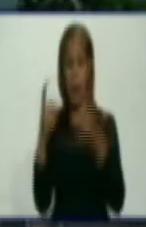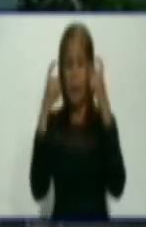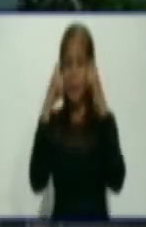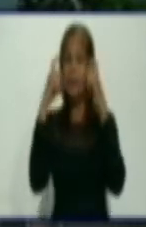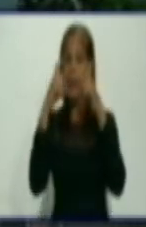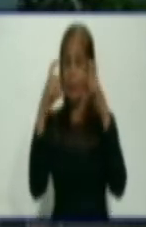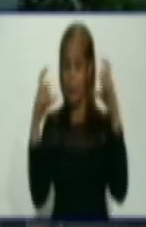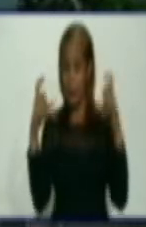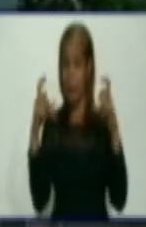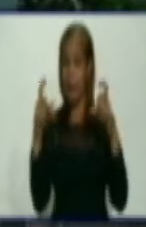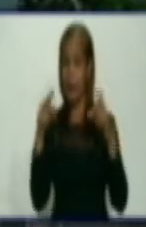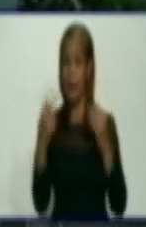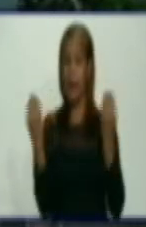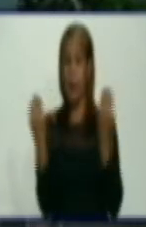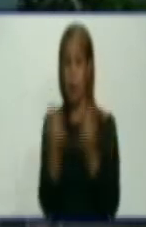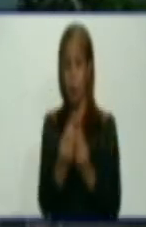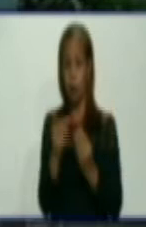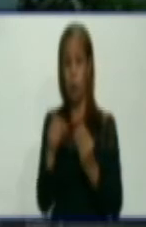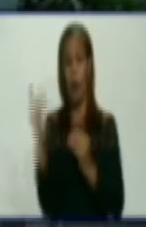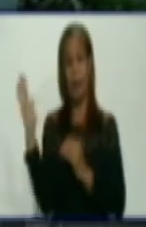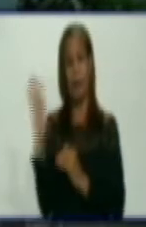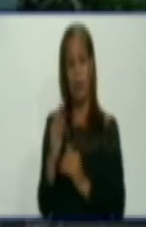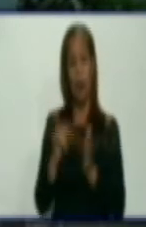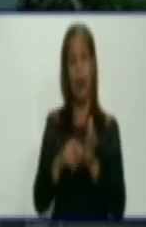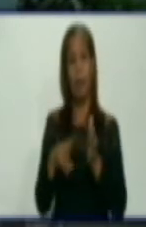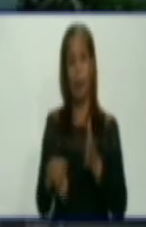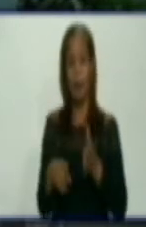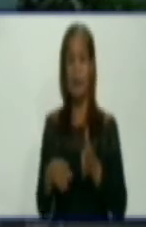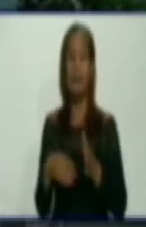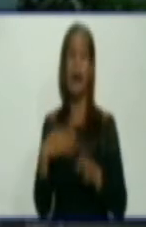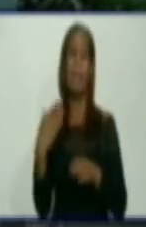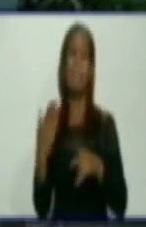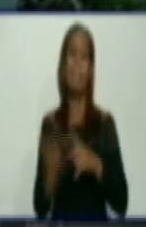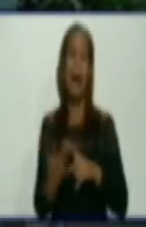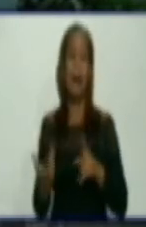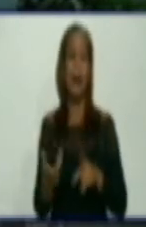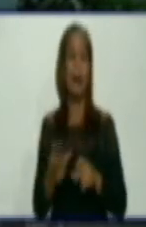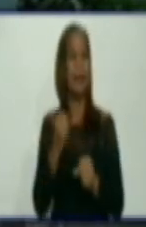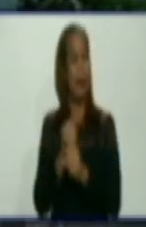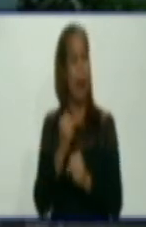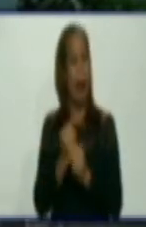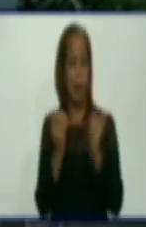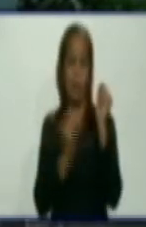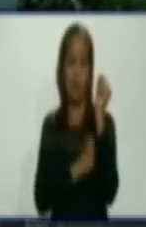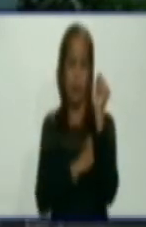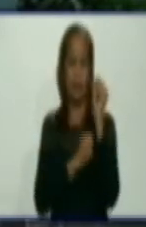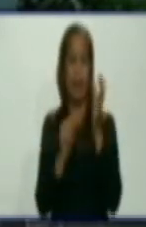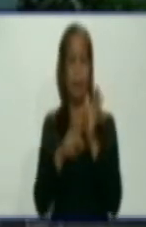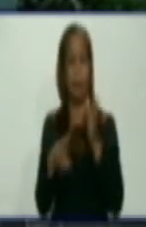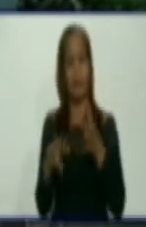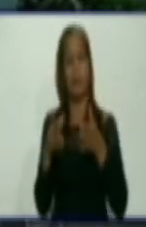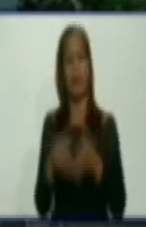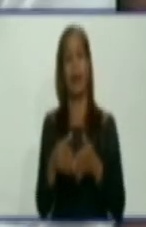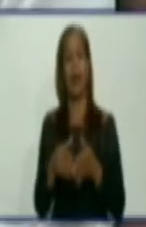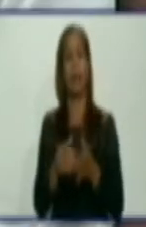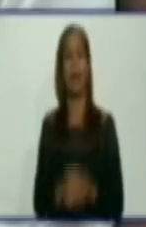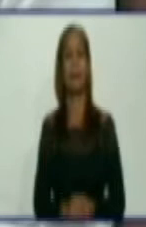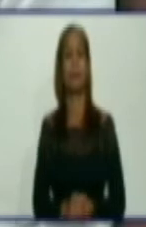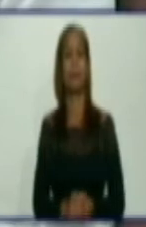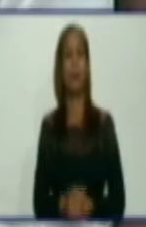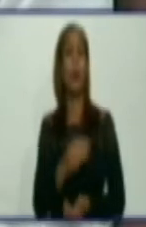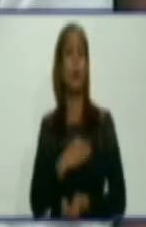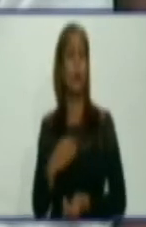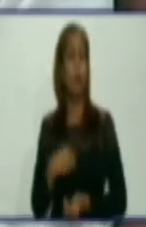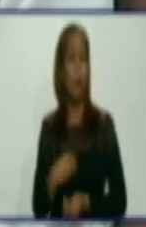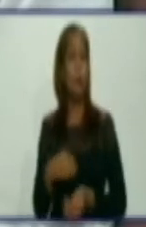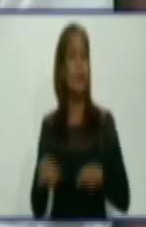el territorio en este enfrentamiento a la COVID-19 en la provincia. Doctor, se prepara Granma